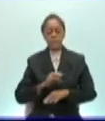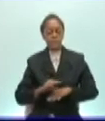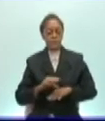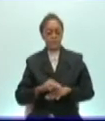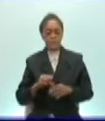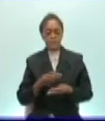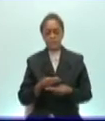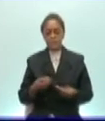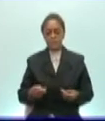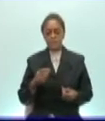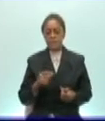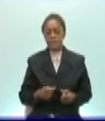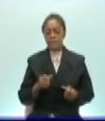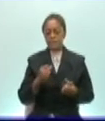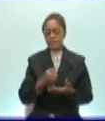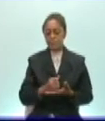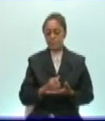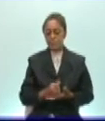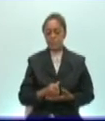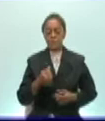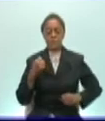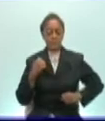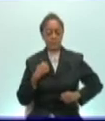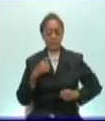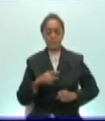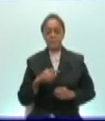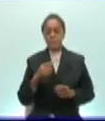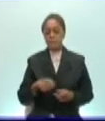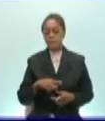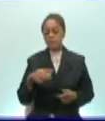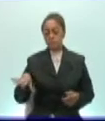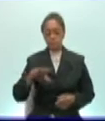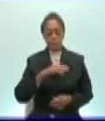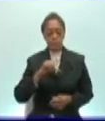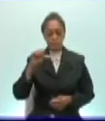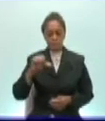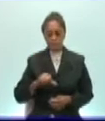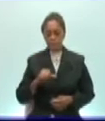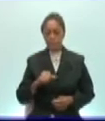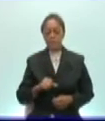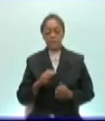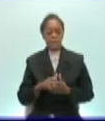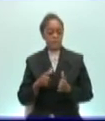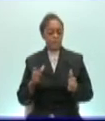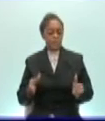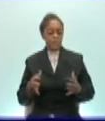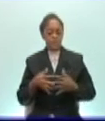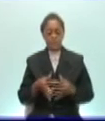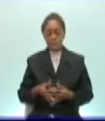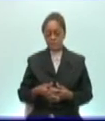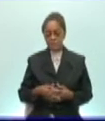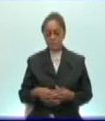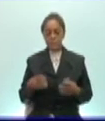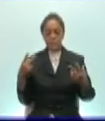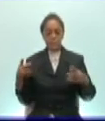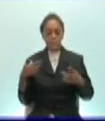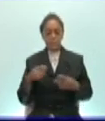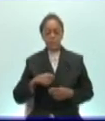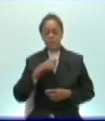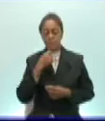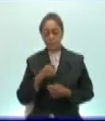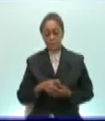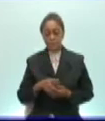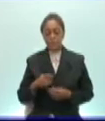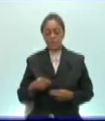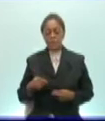evitar que se apoye el ejército y a su vez que fracase la guerra. Le convenía abiertamente a los Estados Unidos en su política de la fruta madura.